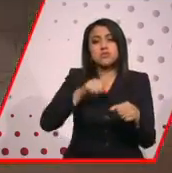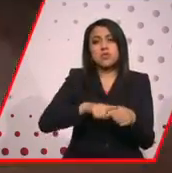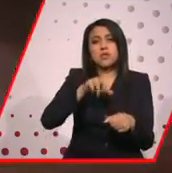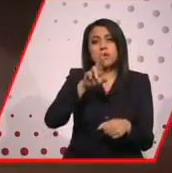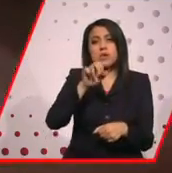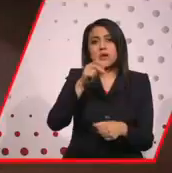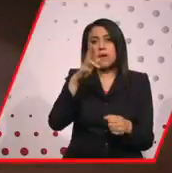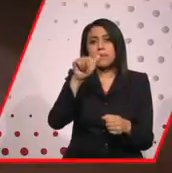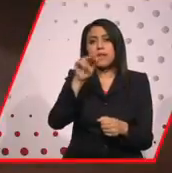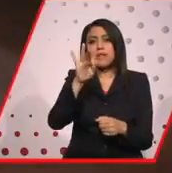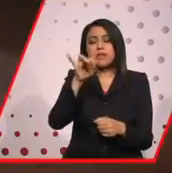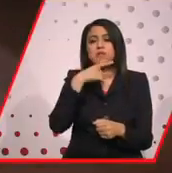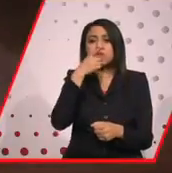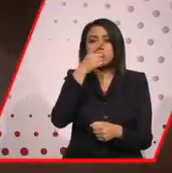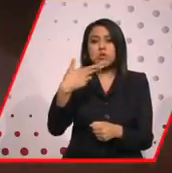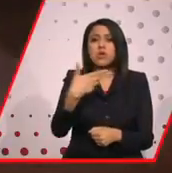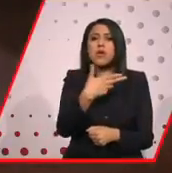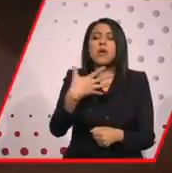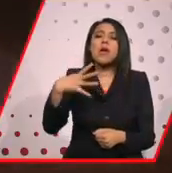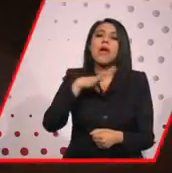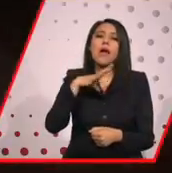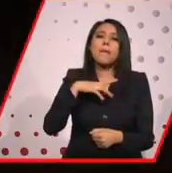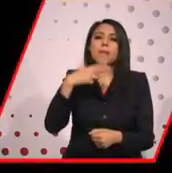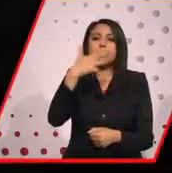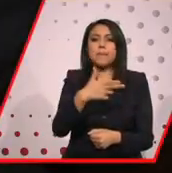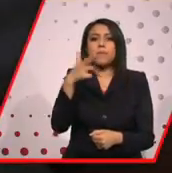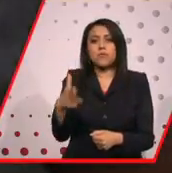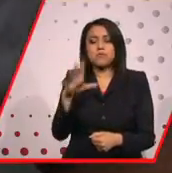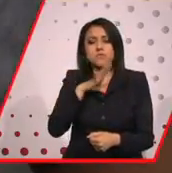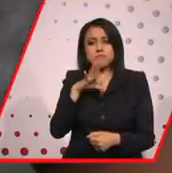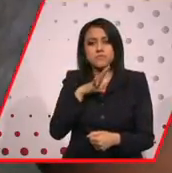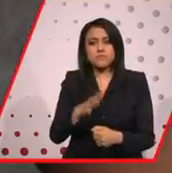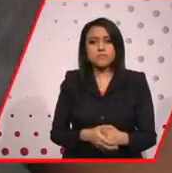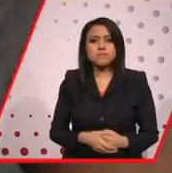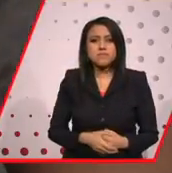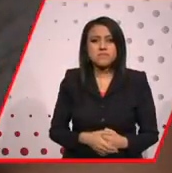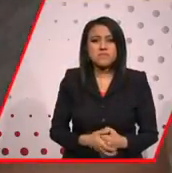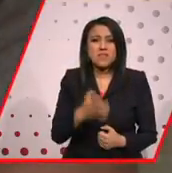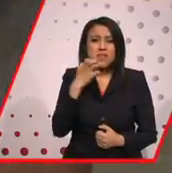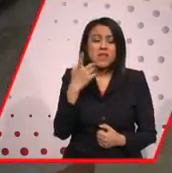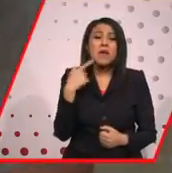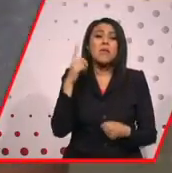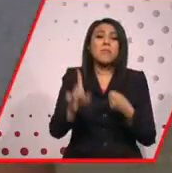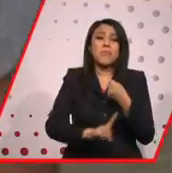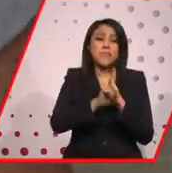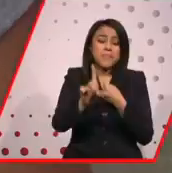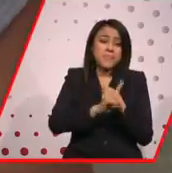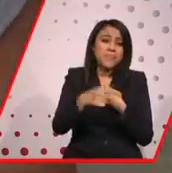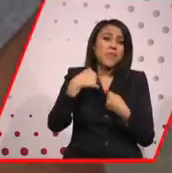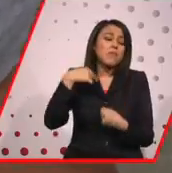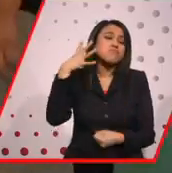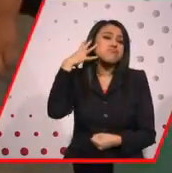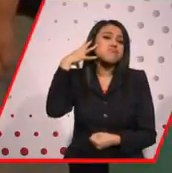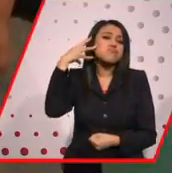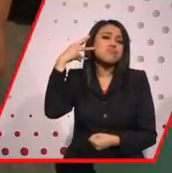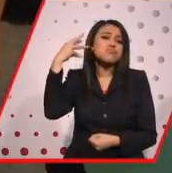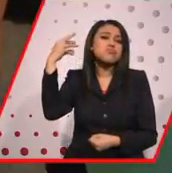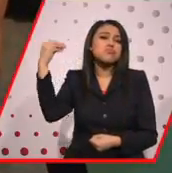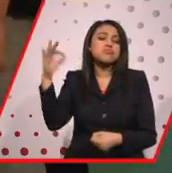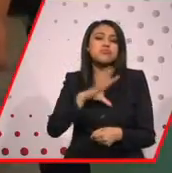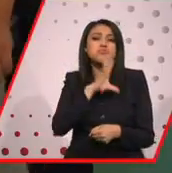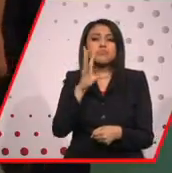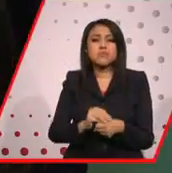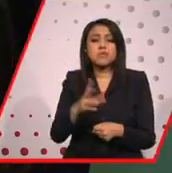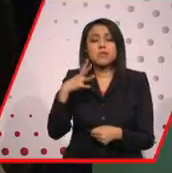con hipoacusia neurosensorial bilateral profunda. Este padecimiento provoca sordera total en el pequeño. Y para